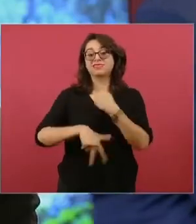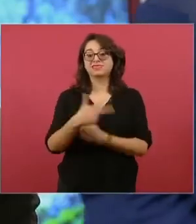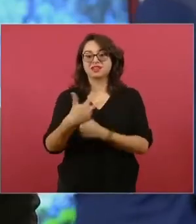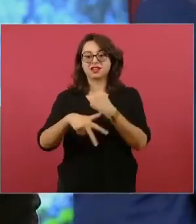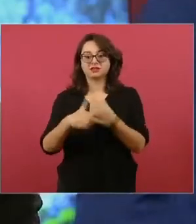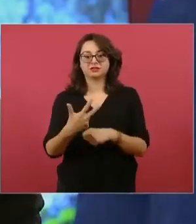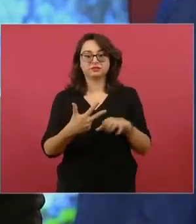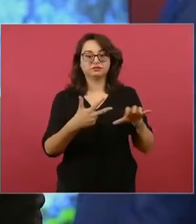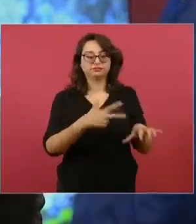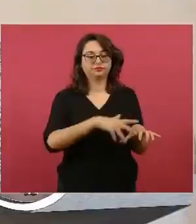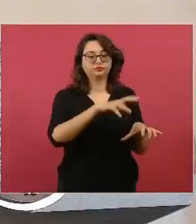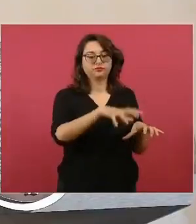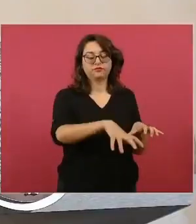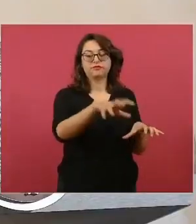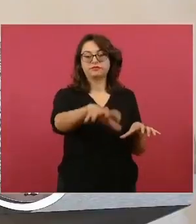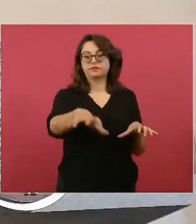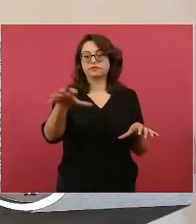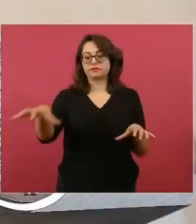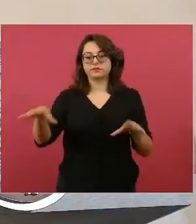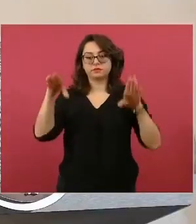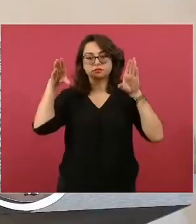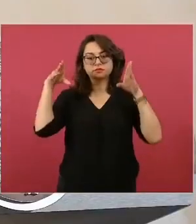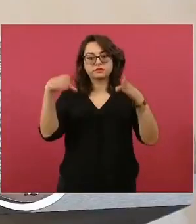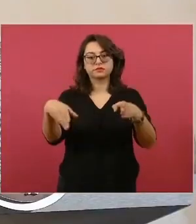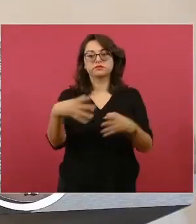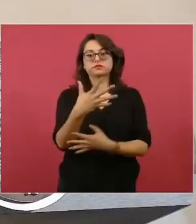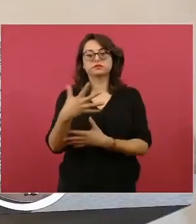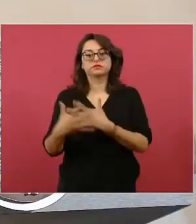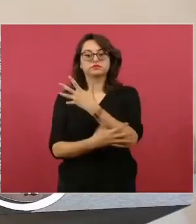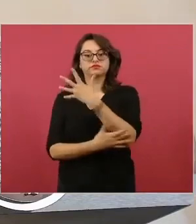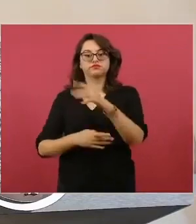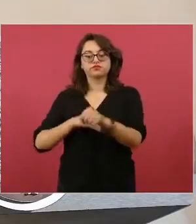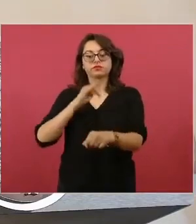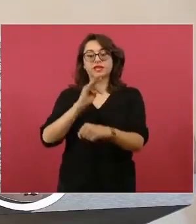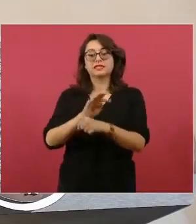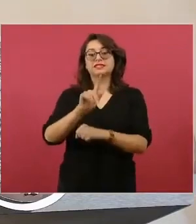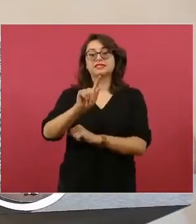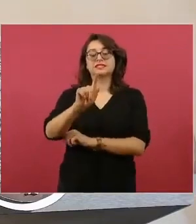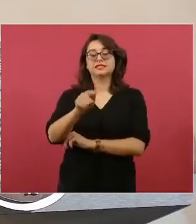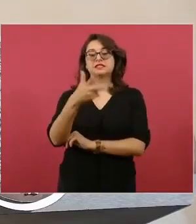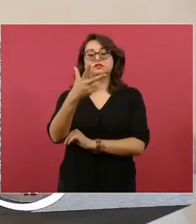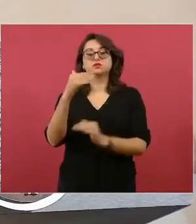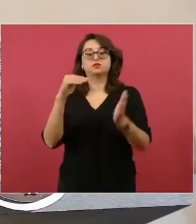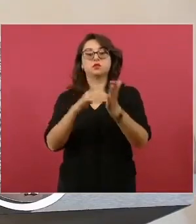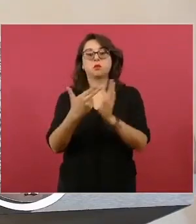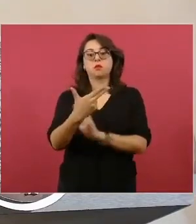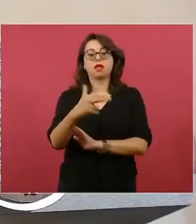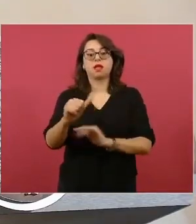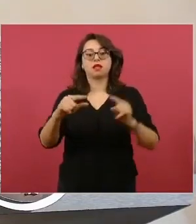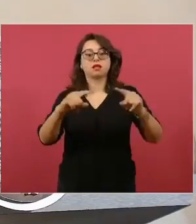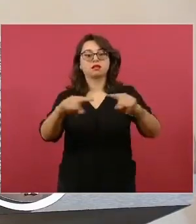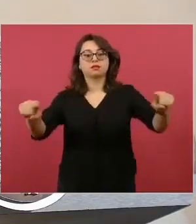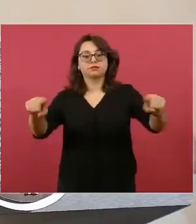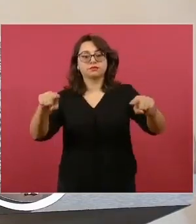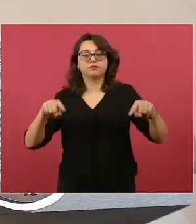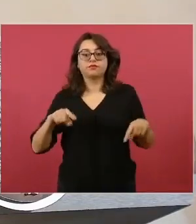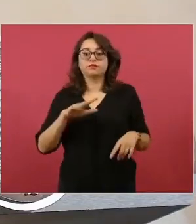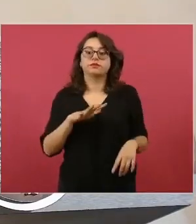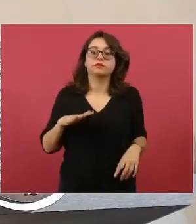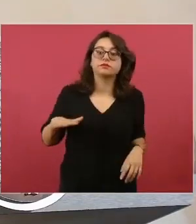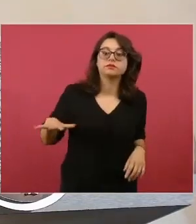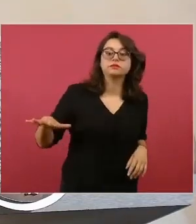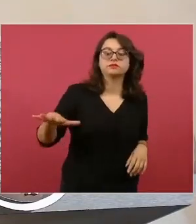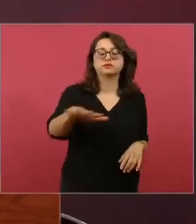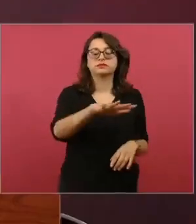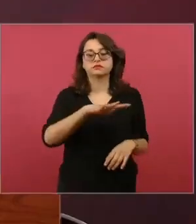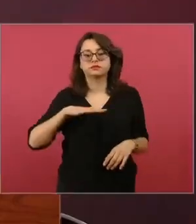ADBCs, donde van sumando más de 78 mil hectáreas, la mayor parte de la superficie de estas